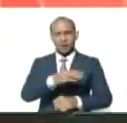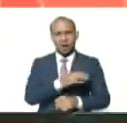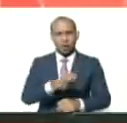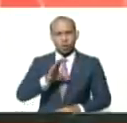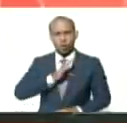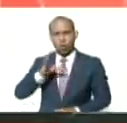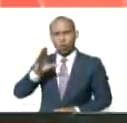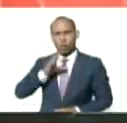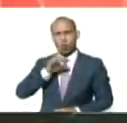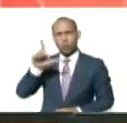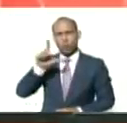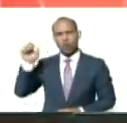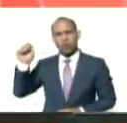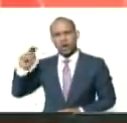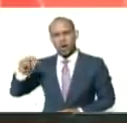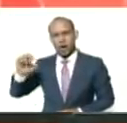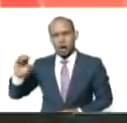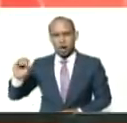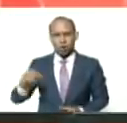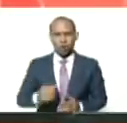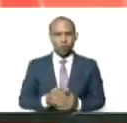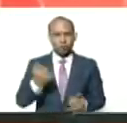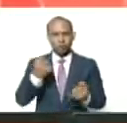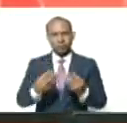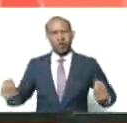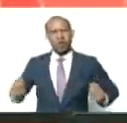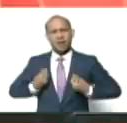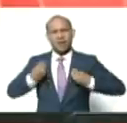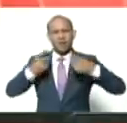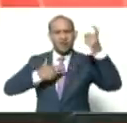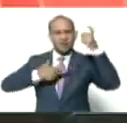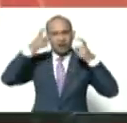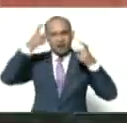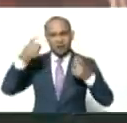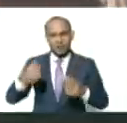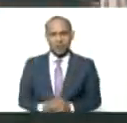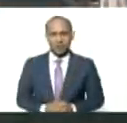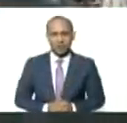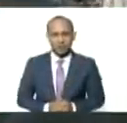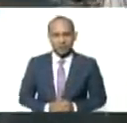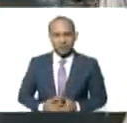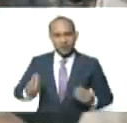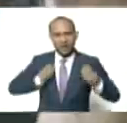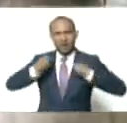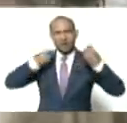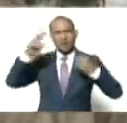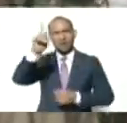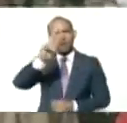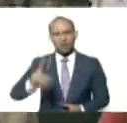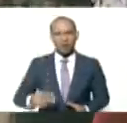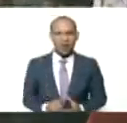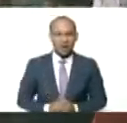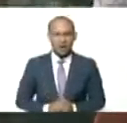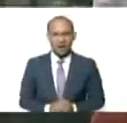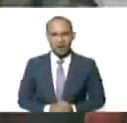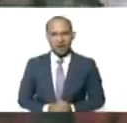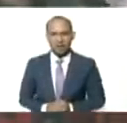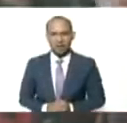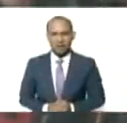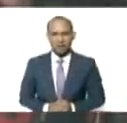llano, el último coplero. ¡Que viva Chávez! ¡Que viva Venezuela!